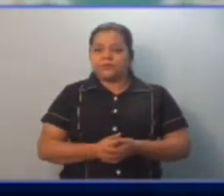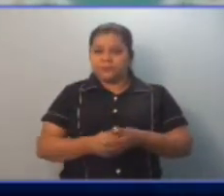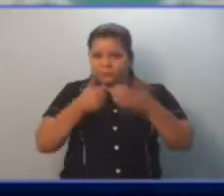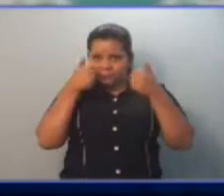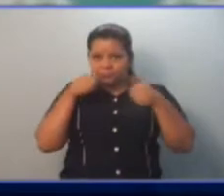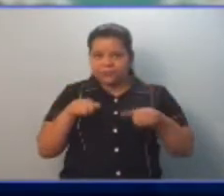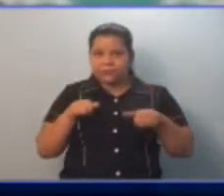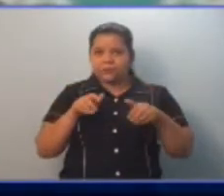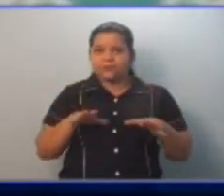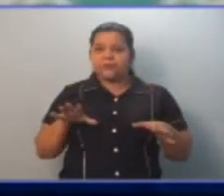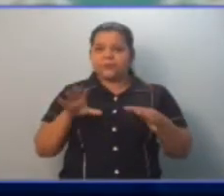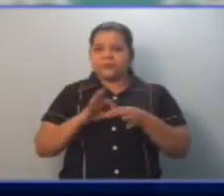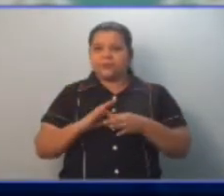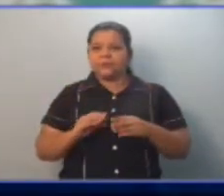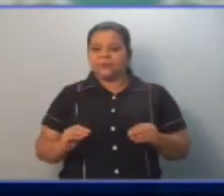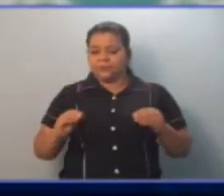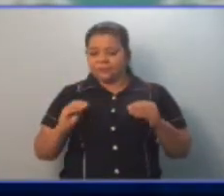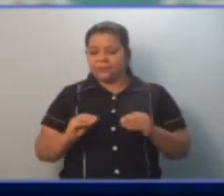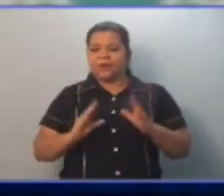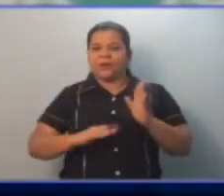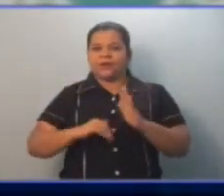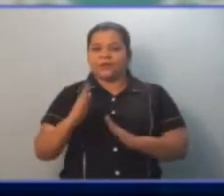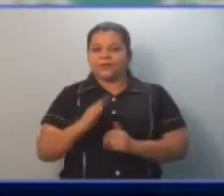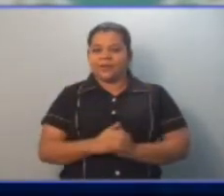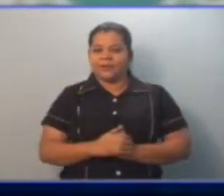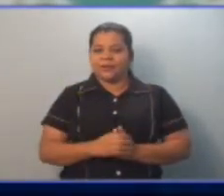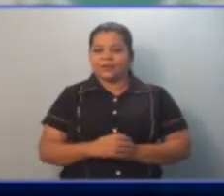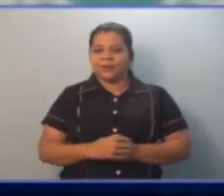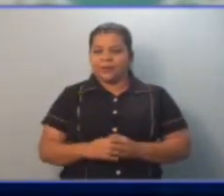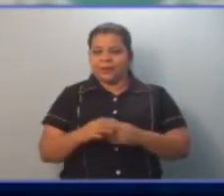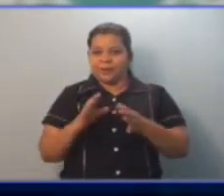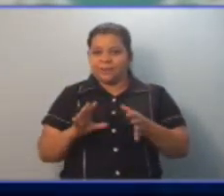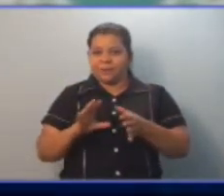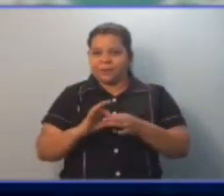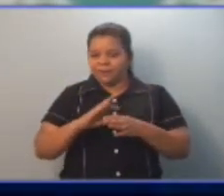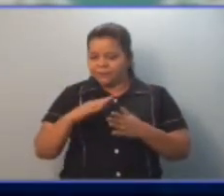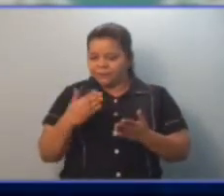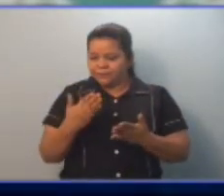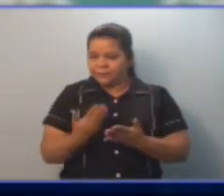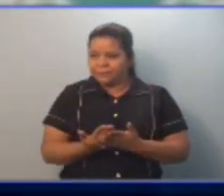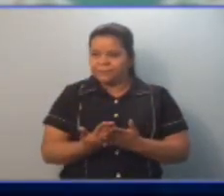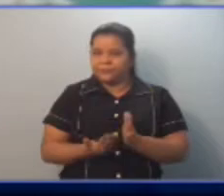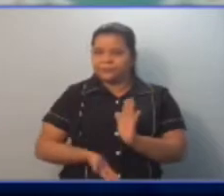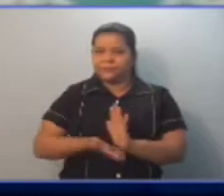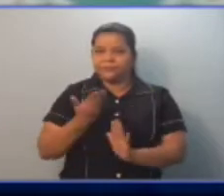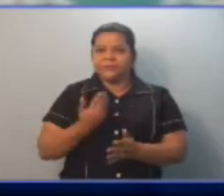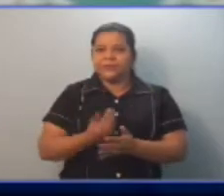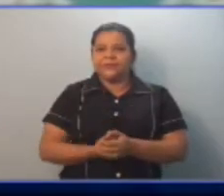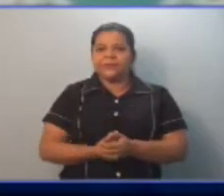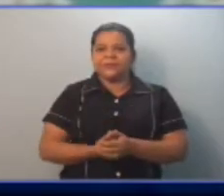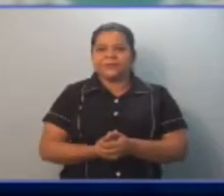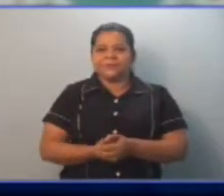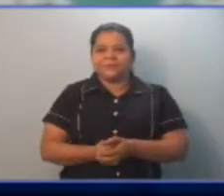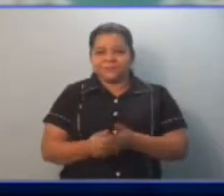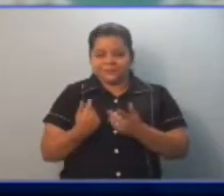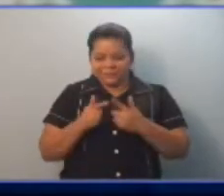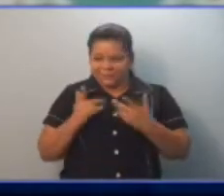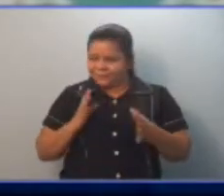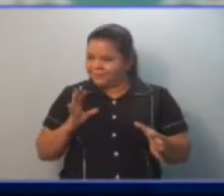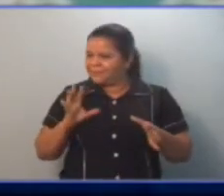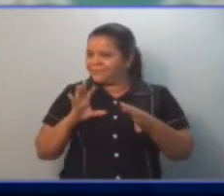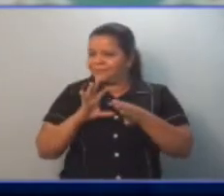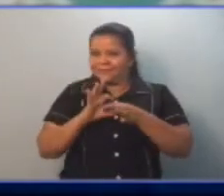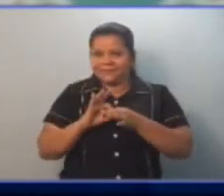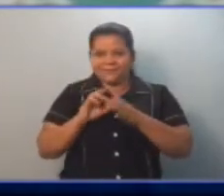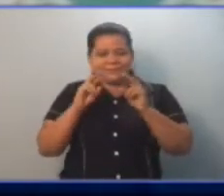en defecto de la vida de la madre? ¿Por qué a cualquier otro ser humano se le da la posibilidad que en legítima defensa de su